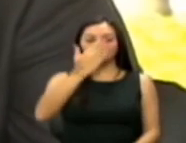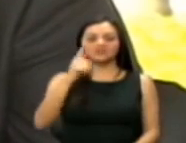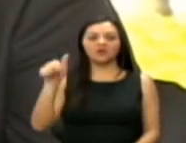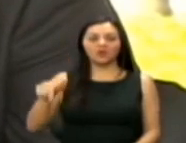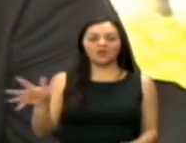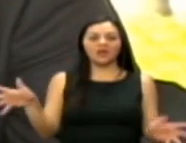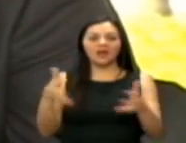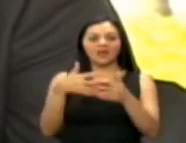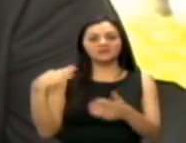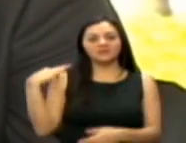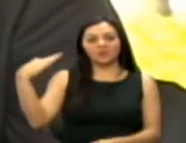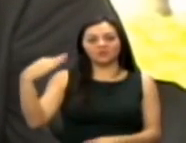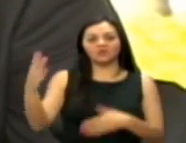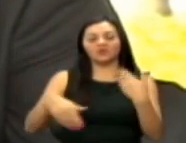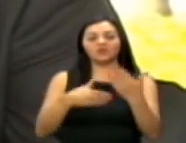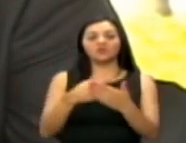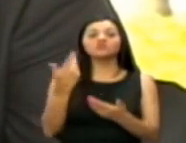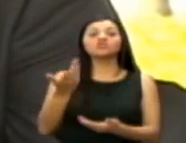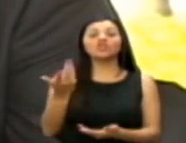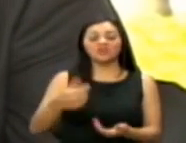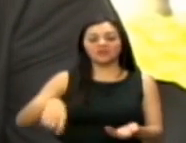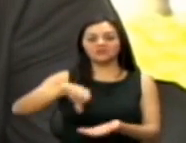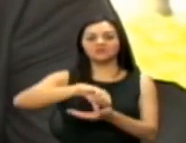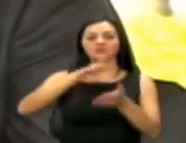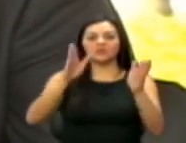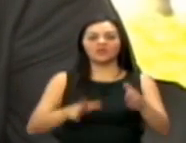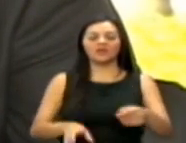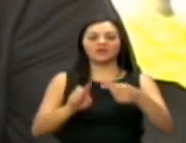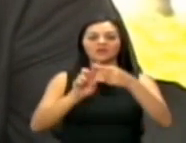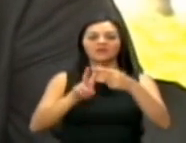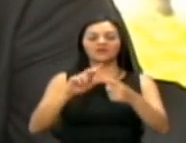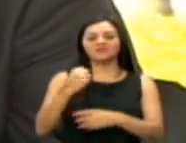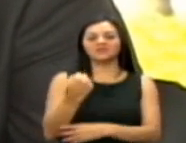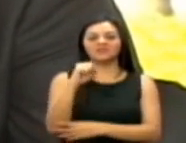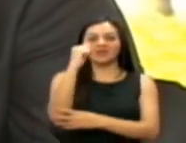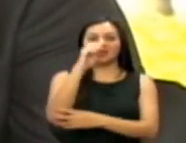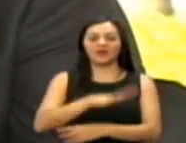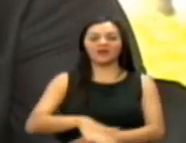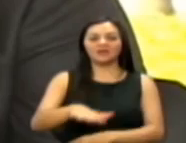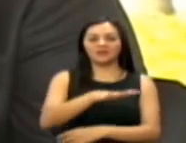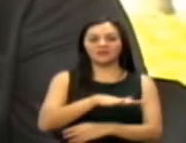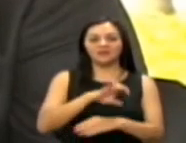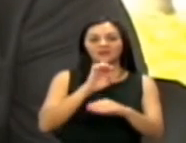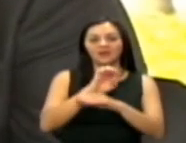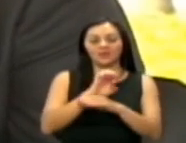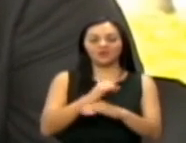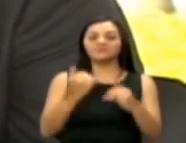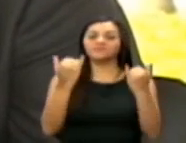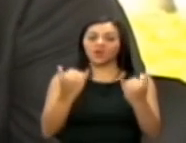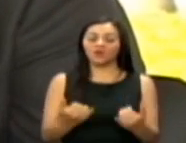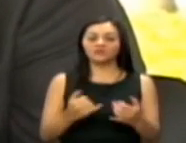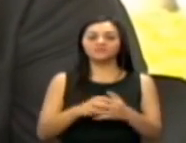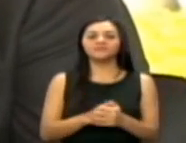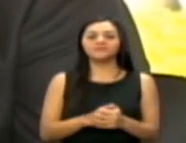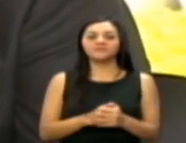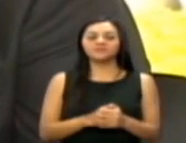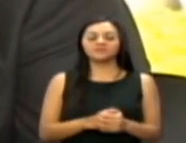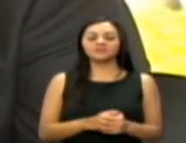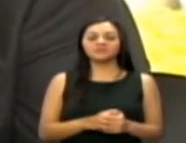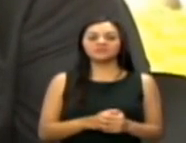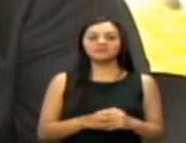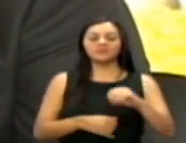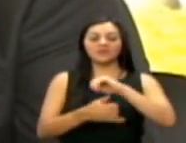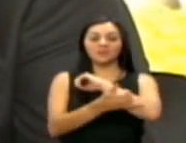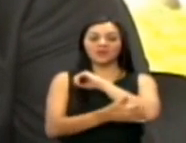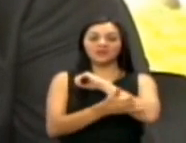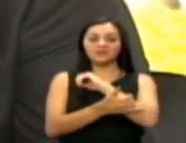voluntario que se transmite desde el Ciudadano TV para toda la sierra de nuestro país. Hoy tendremos un importante